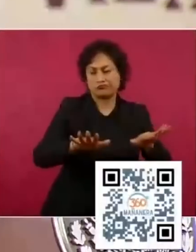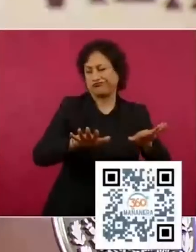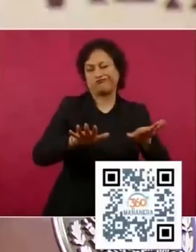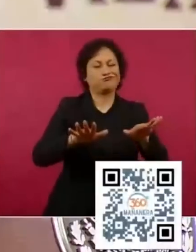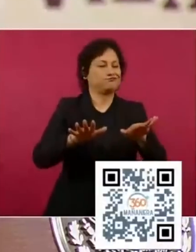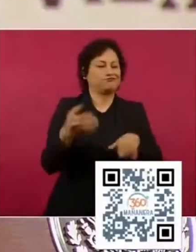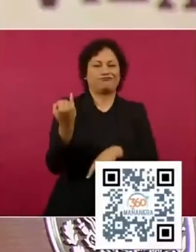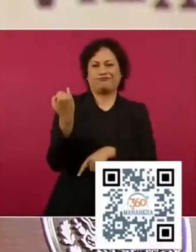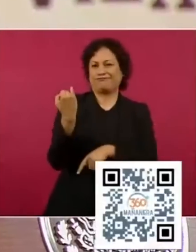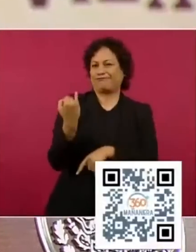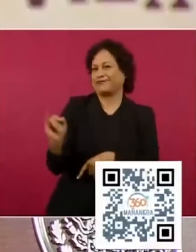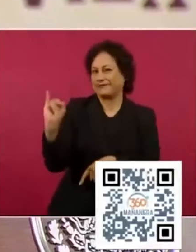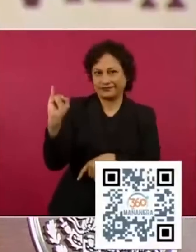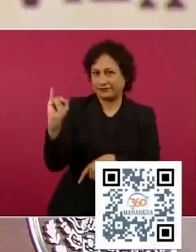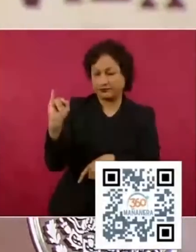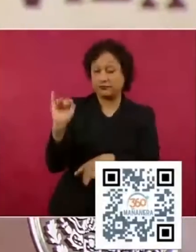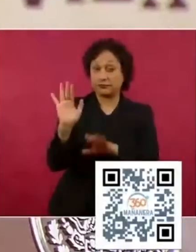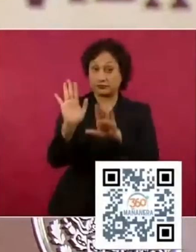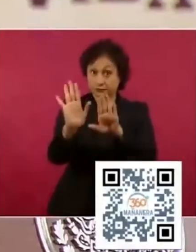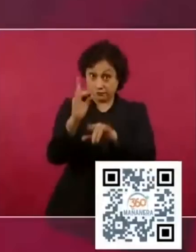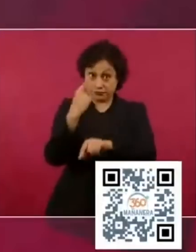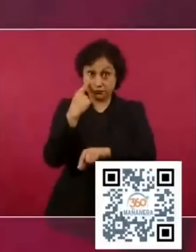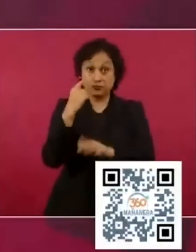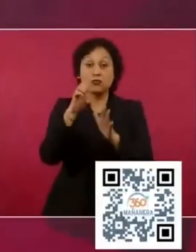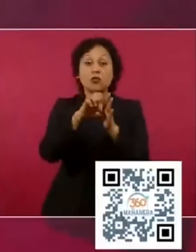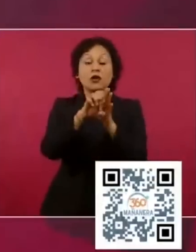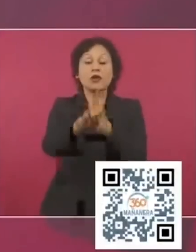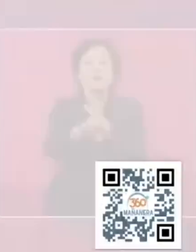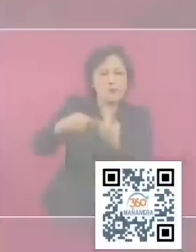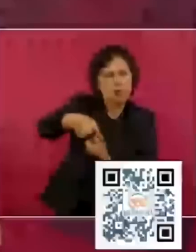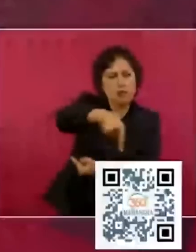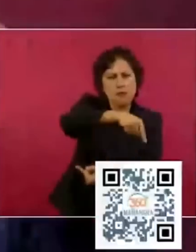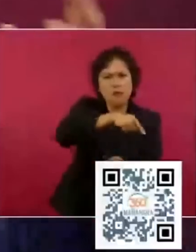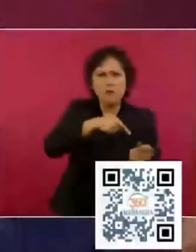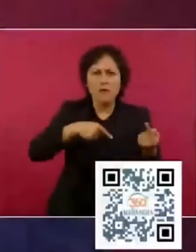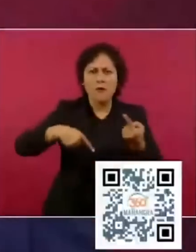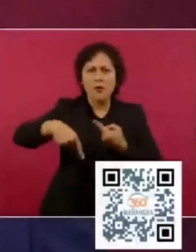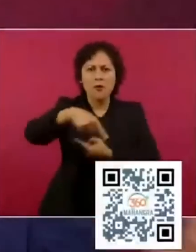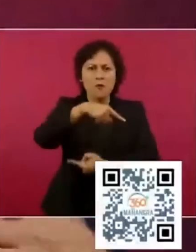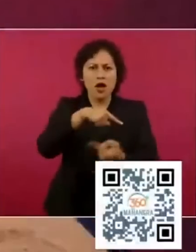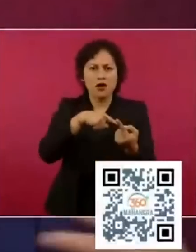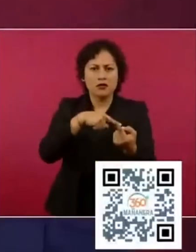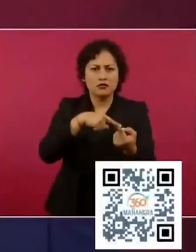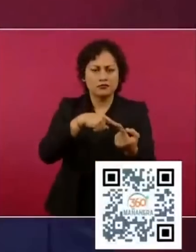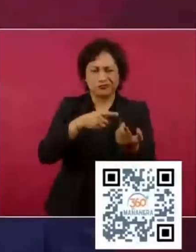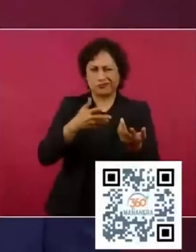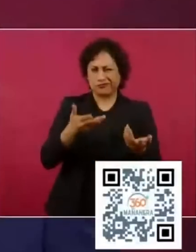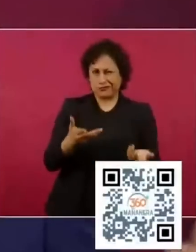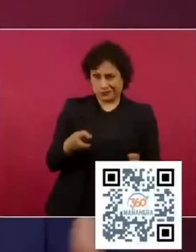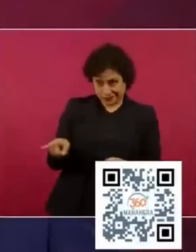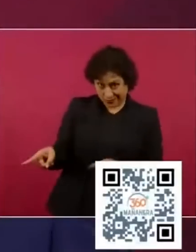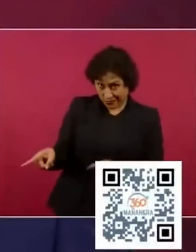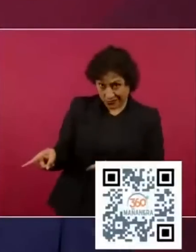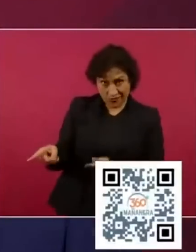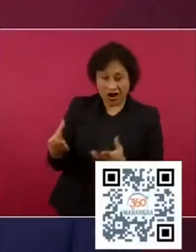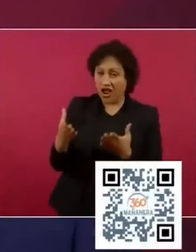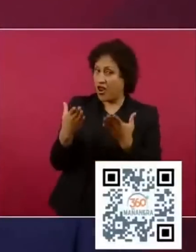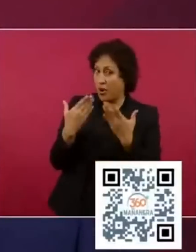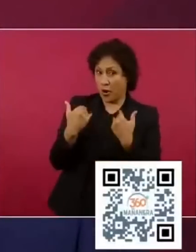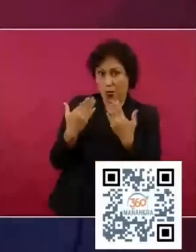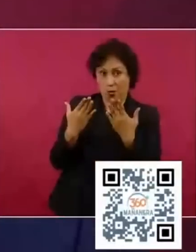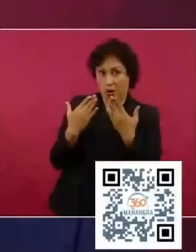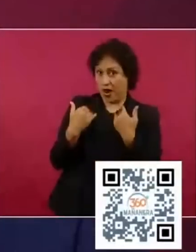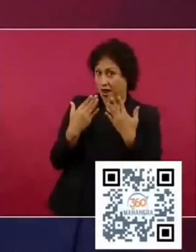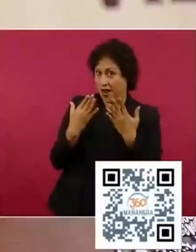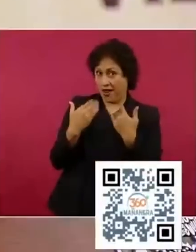para empezar la comunicación son mensajes de ida y vuelta y eso no se